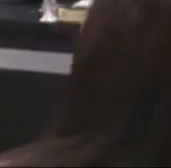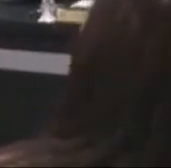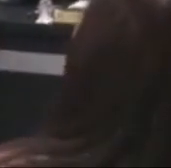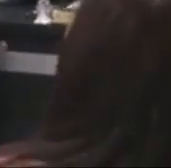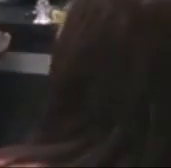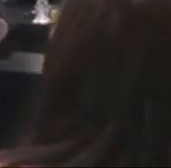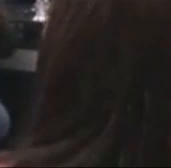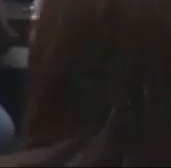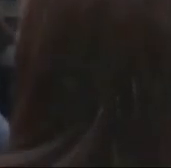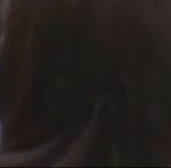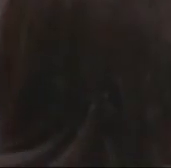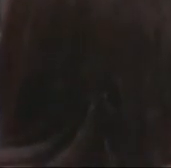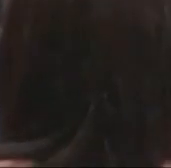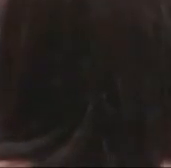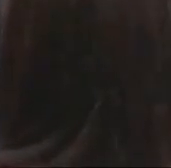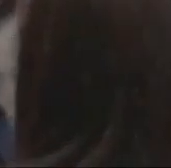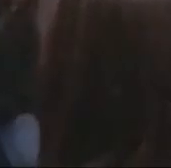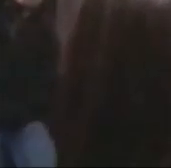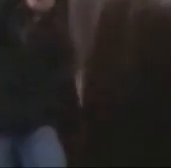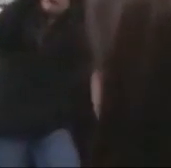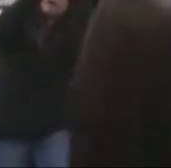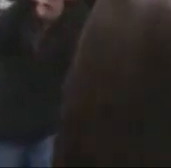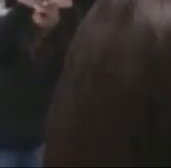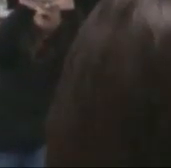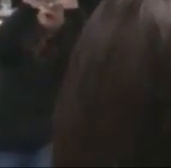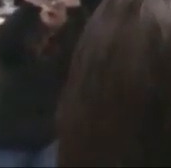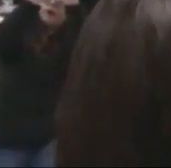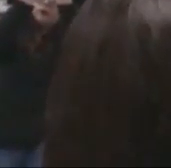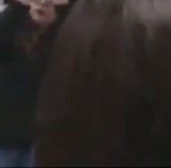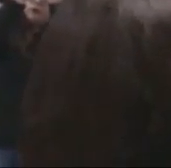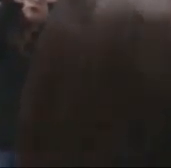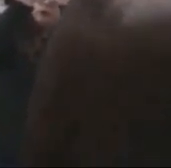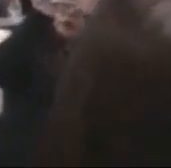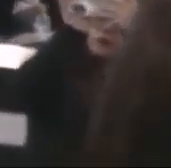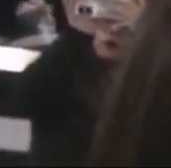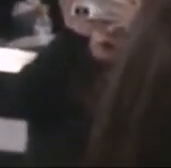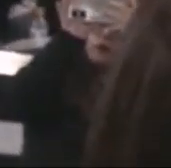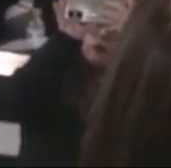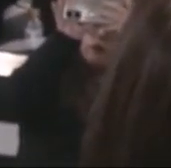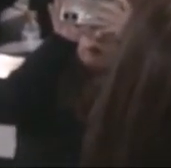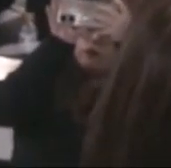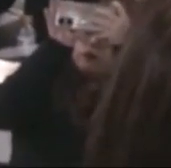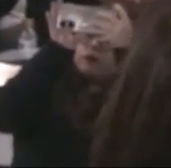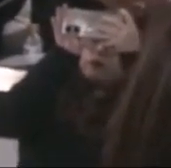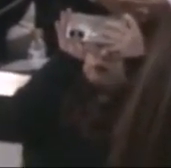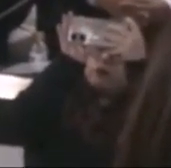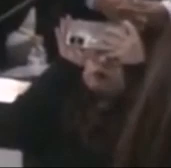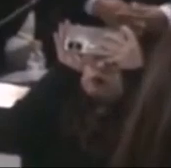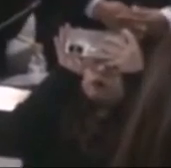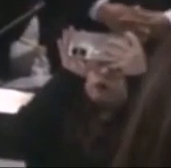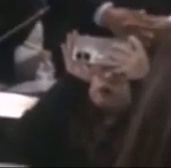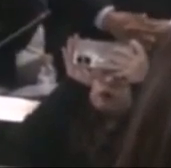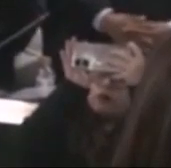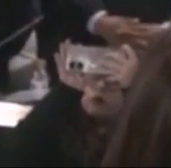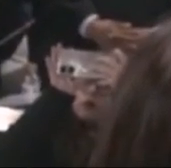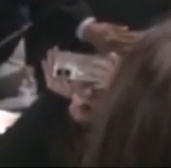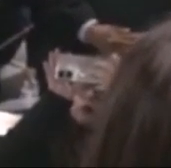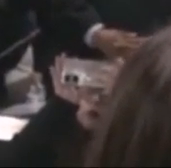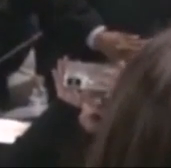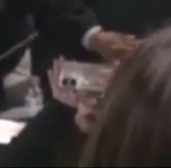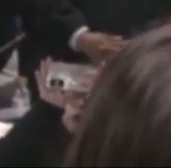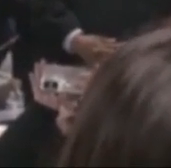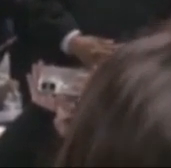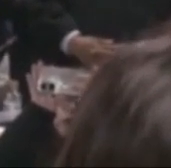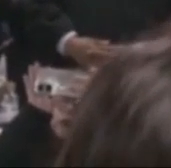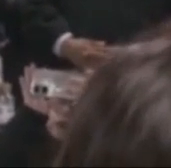hacer guardar la Constitución Política de los Estados Mexicanos, la particular del Estado de Baja California y las leyes que